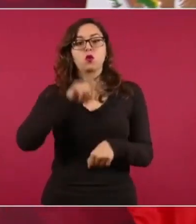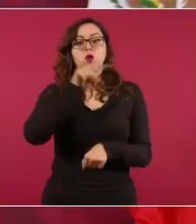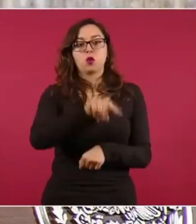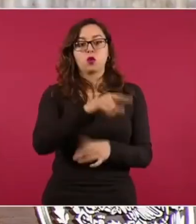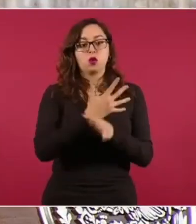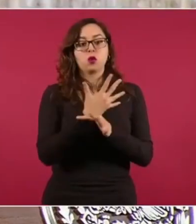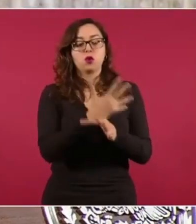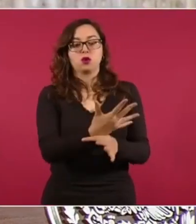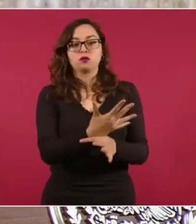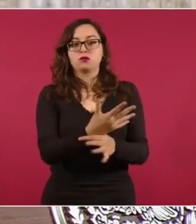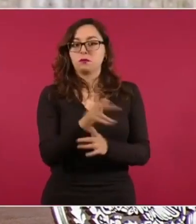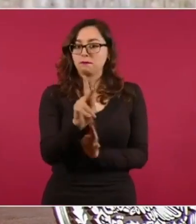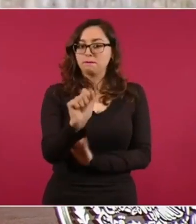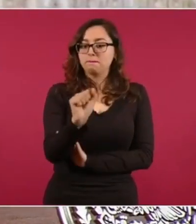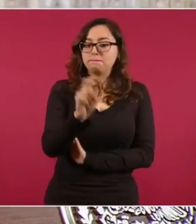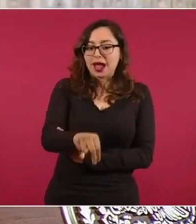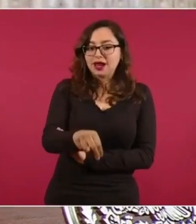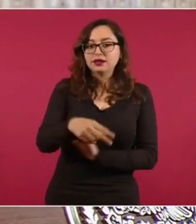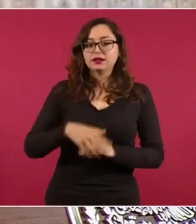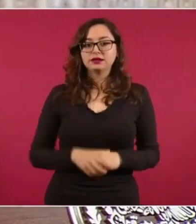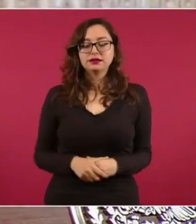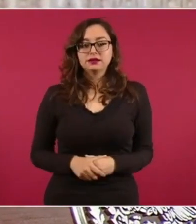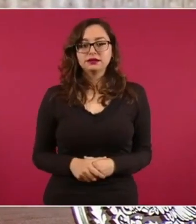Partido Acción Nacional.